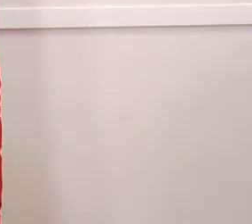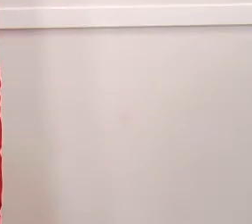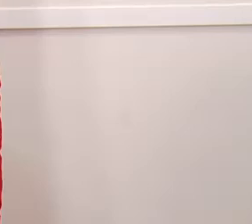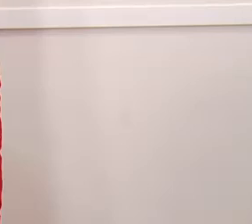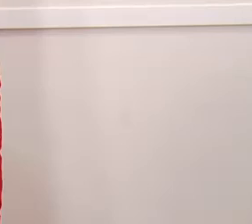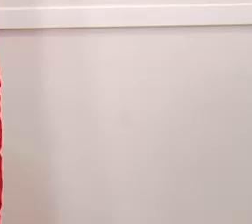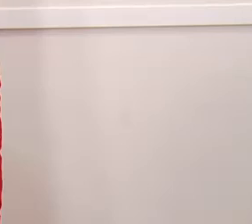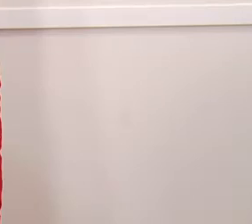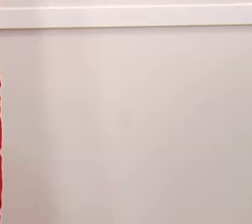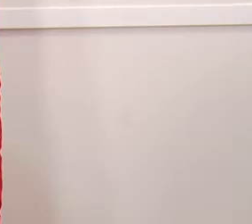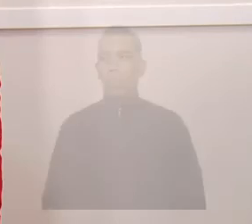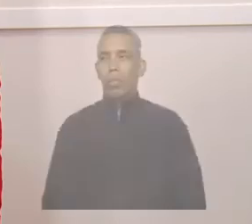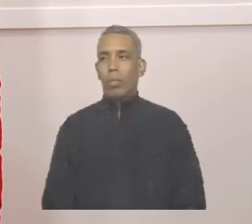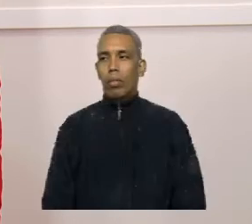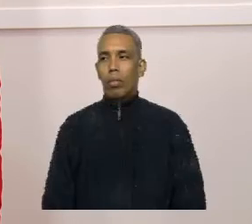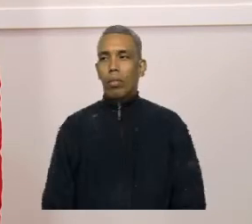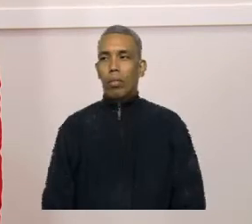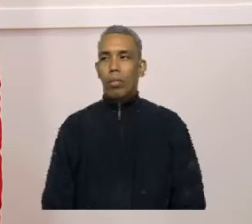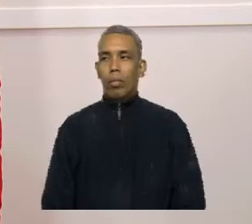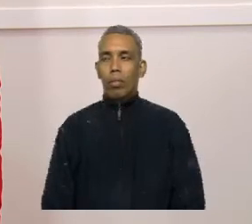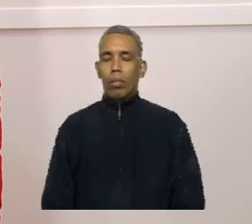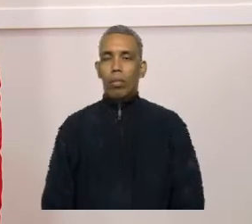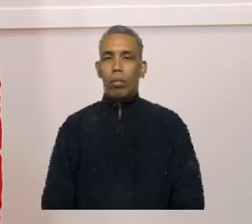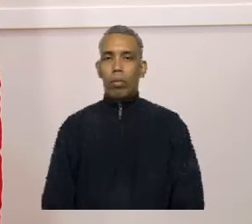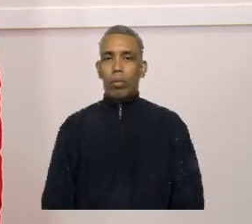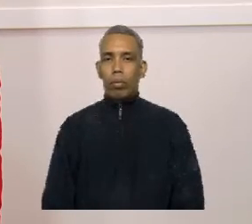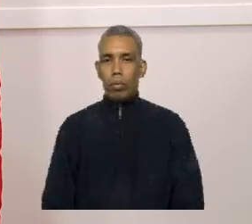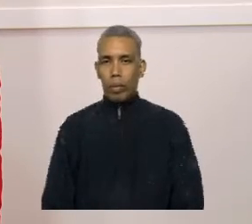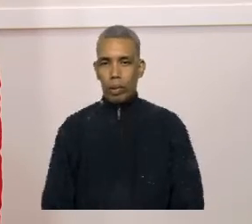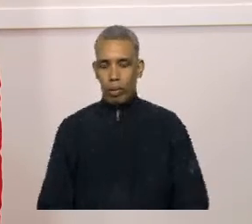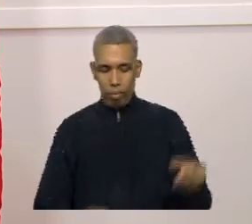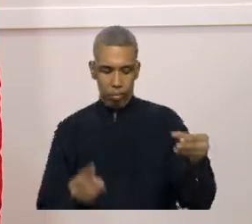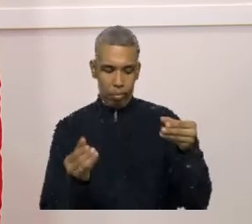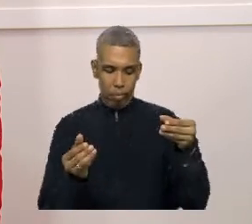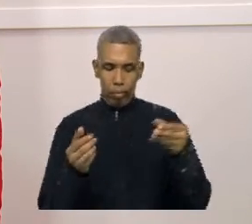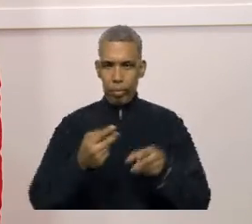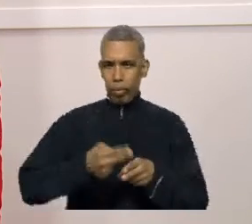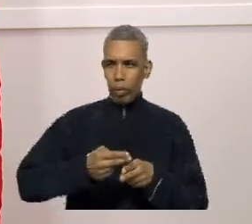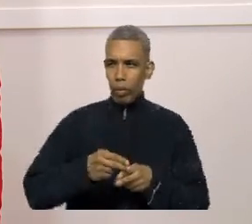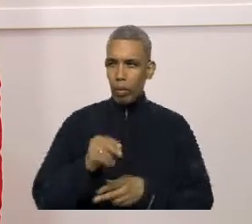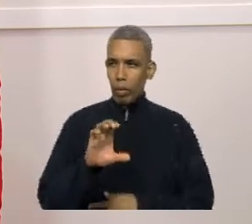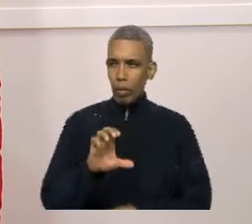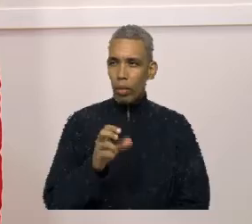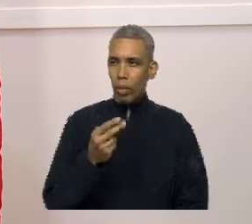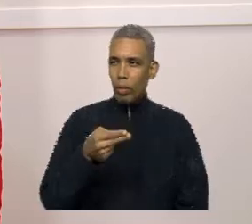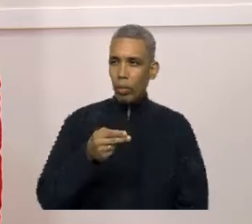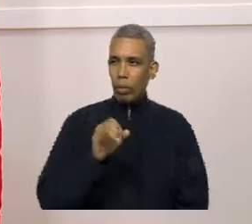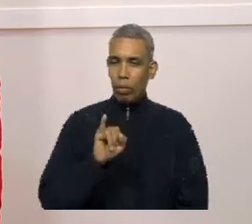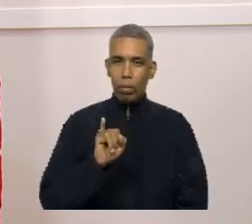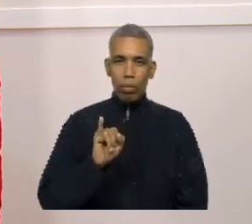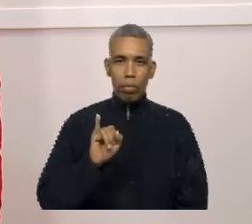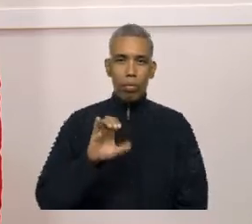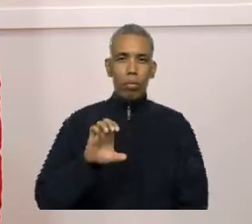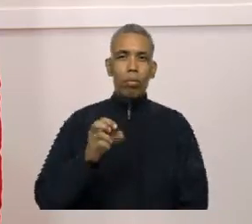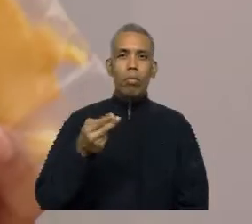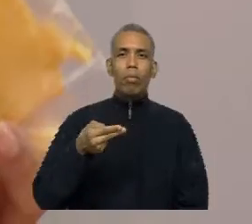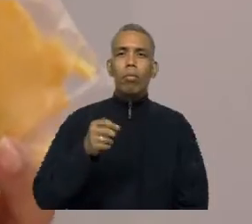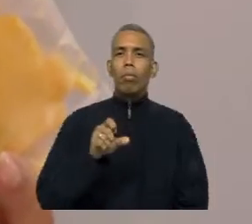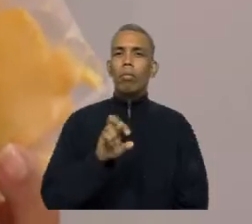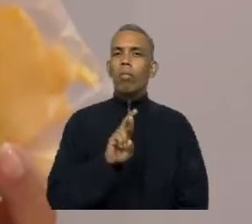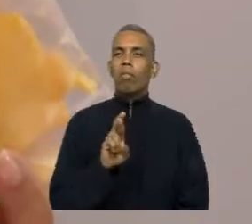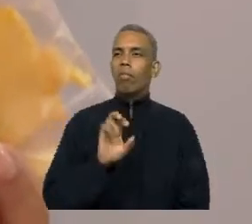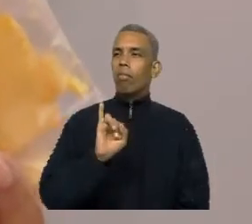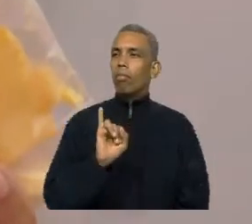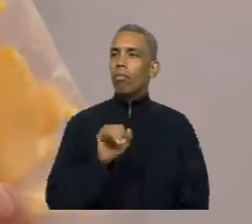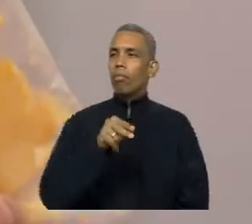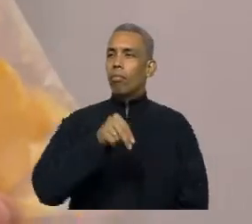Ese es el de tomate. Chicharrines. ¿A qué dice chicharrín gourmet? Con sabor a tomate. ¿Y el suyo de qué sabor es? Hola,